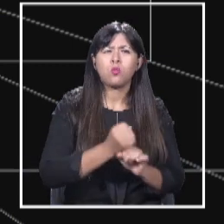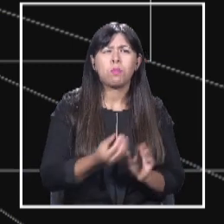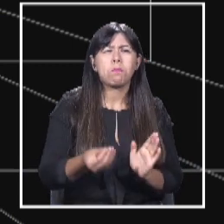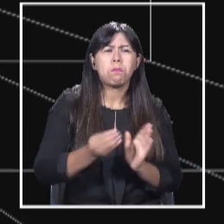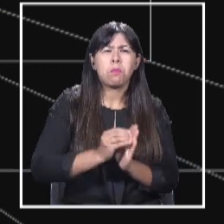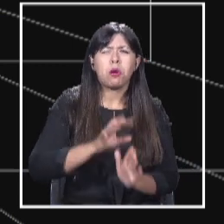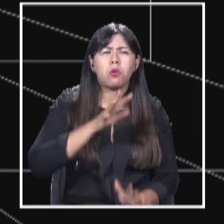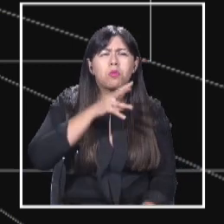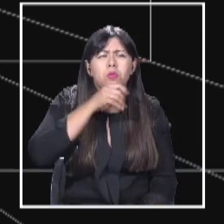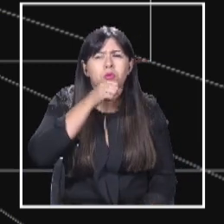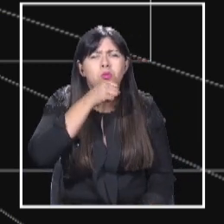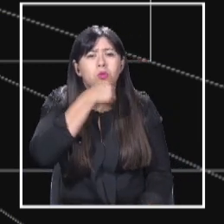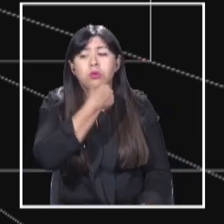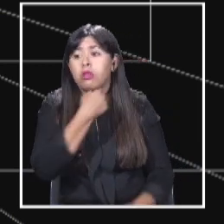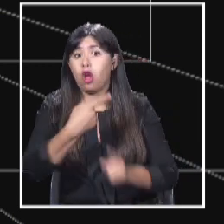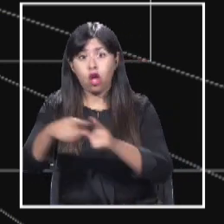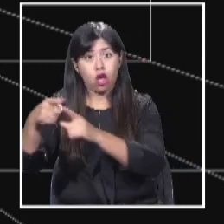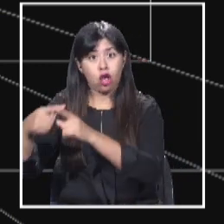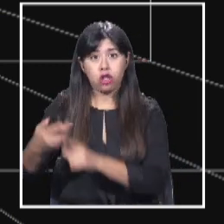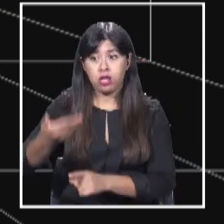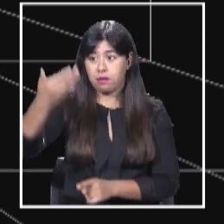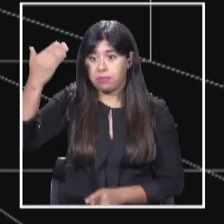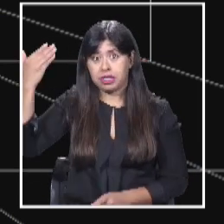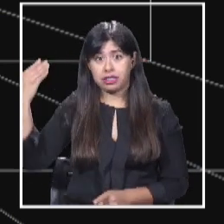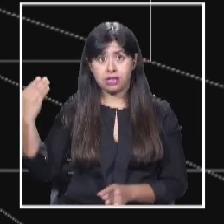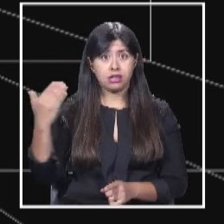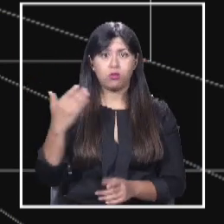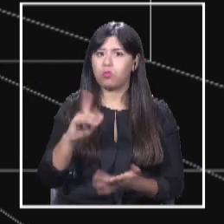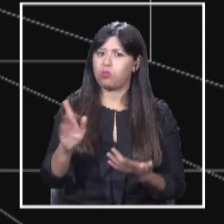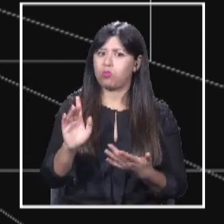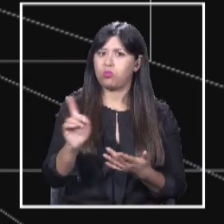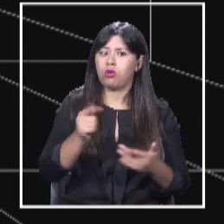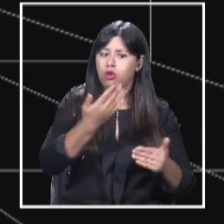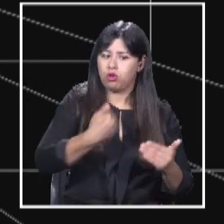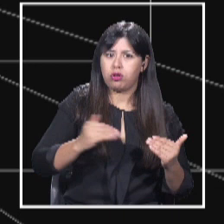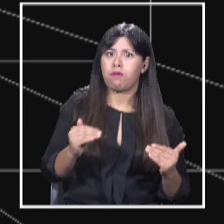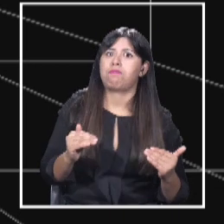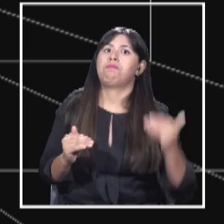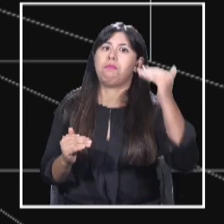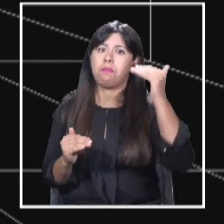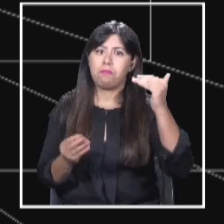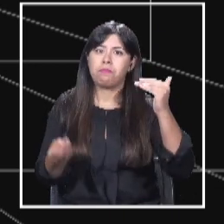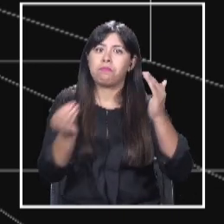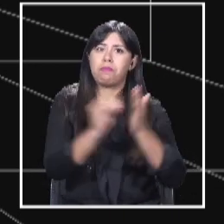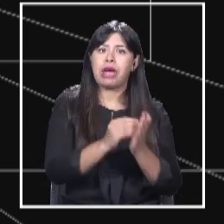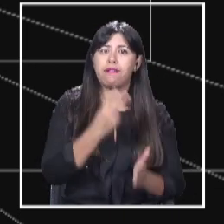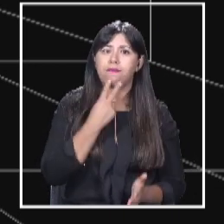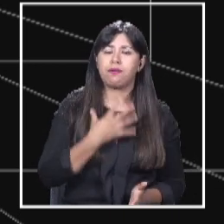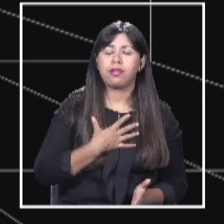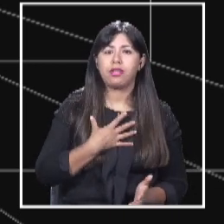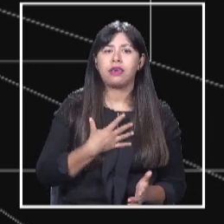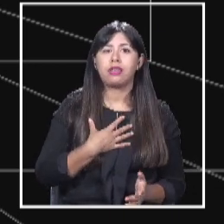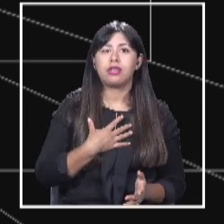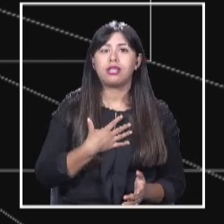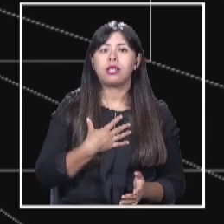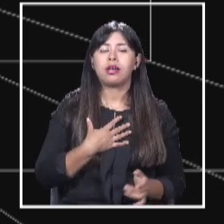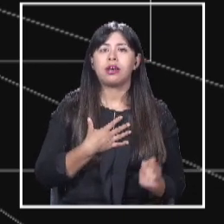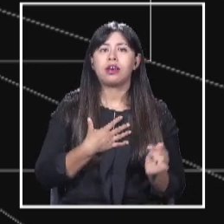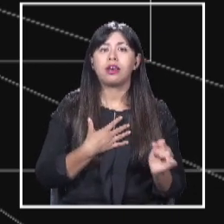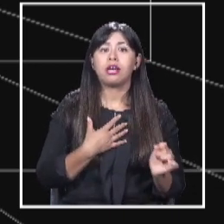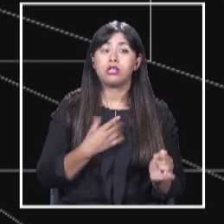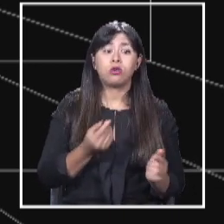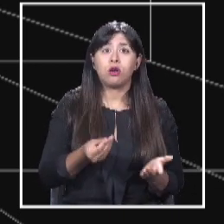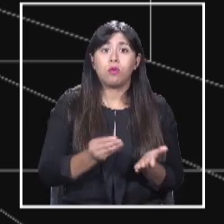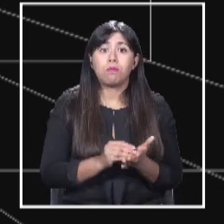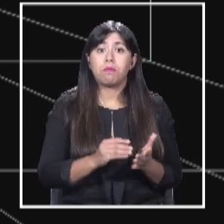otra especie de homínido en el pasado, pero, paradójicamente, hemos aumentado los años de vida